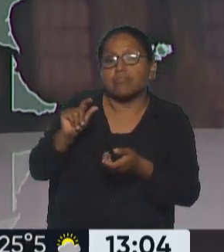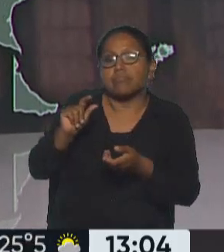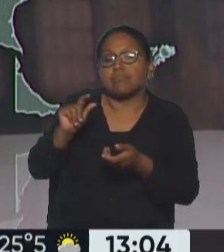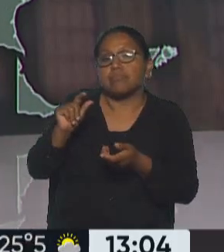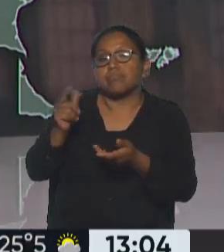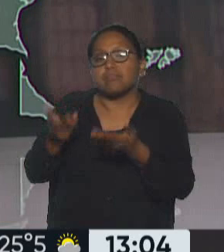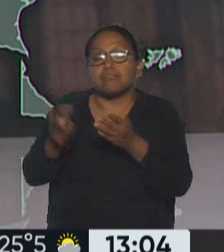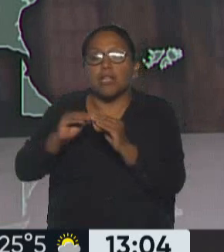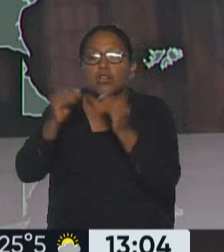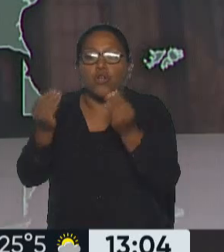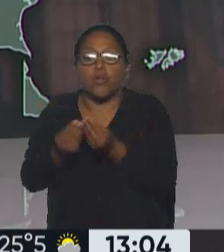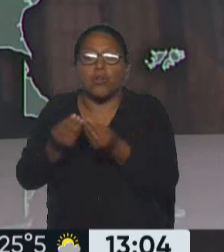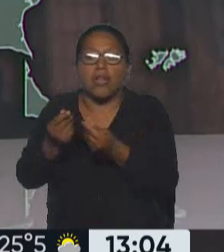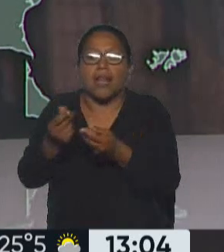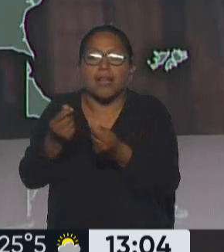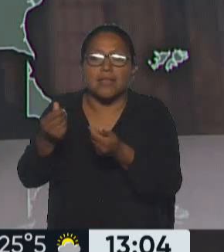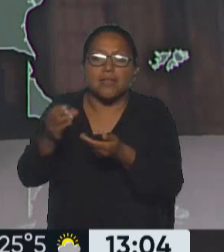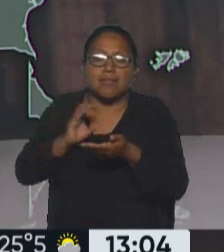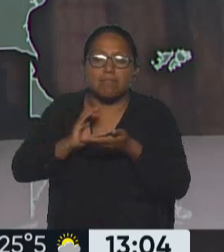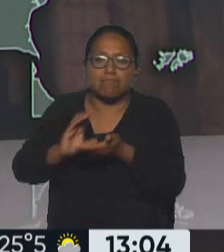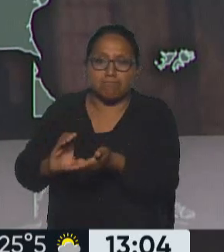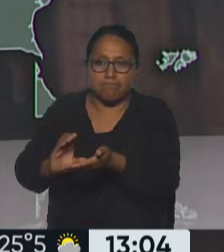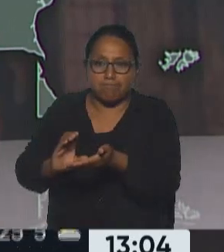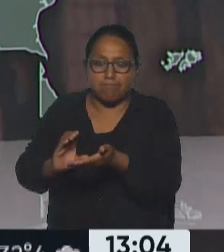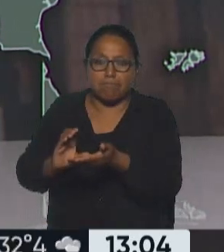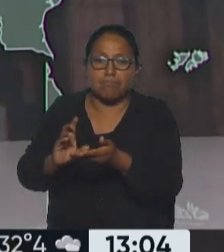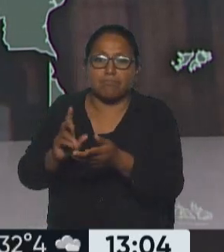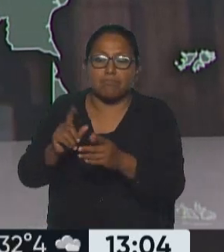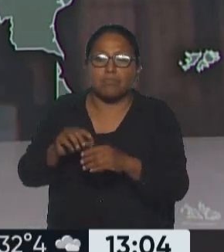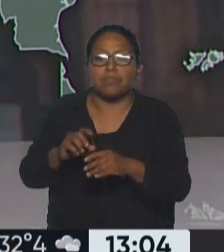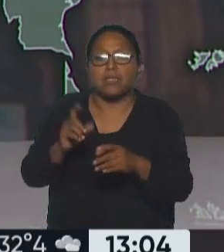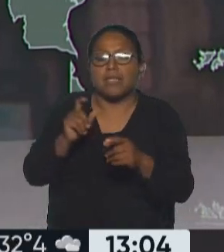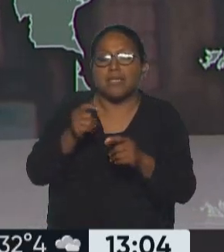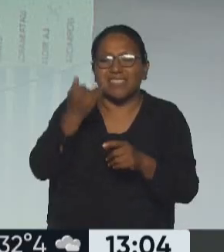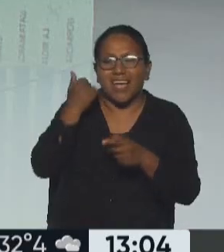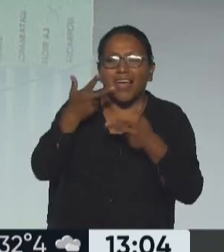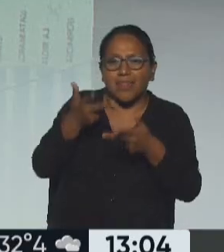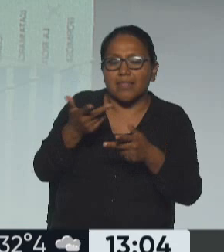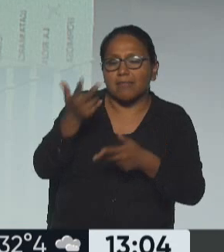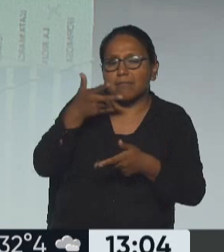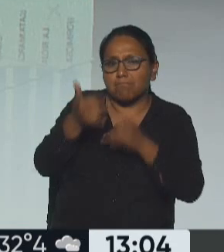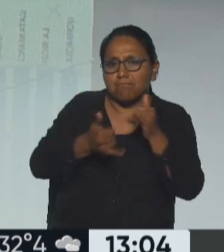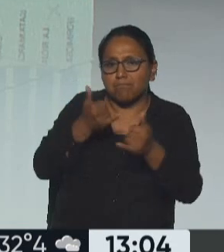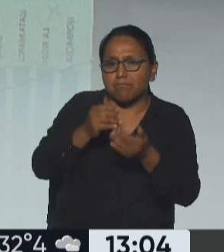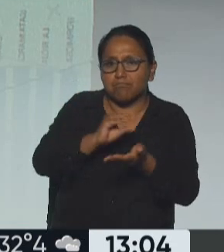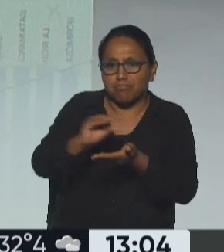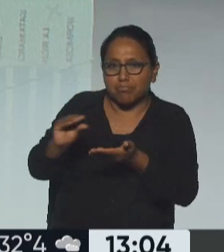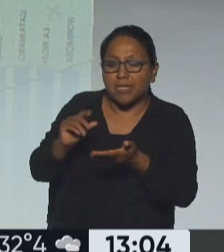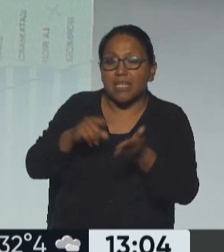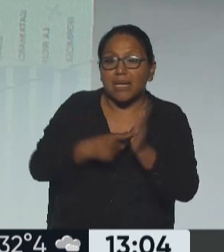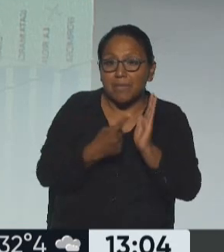el total de ingresos que ese Distrito tiene es decir que se le da por la coparticipación que mencioné antes en Ciudad de Buenos Aires